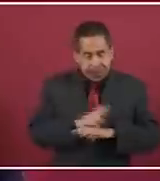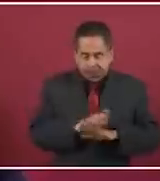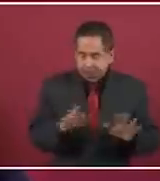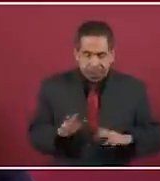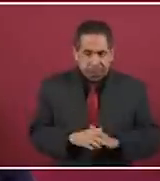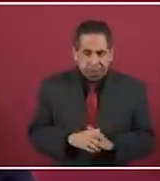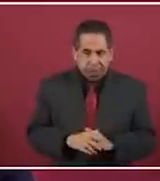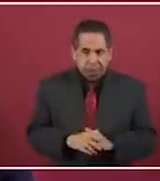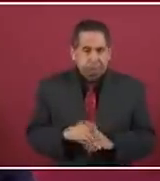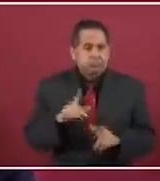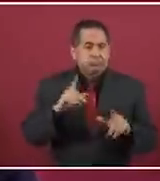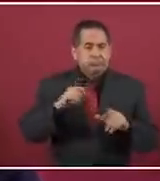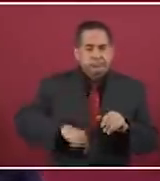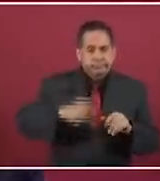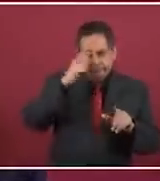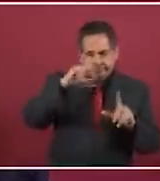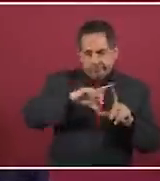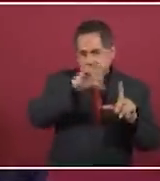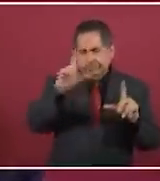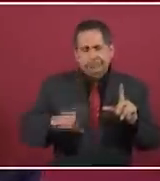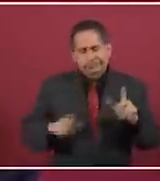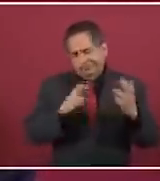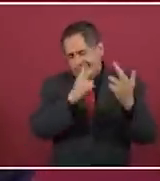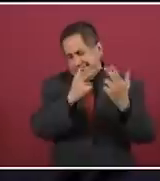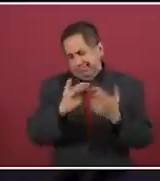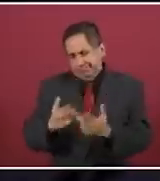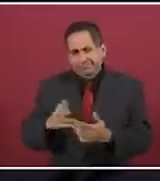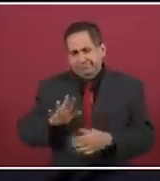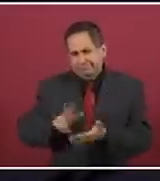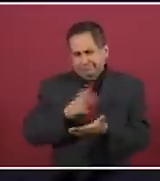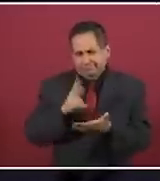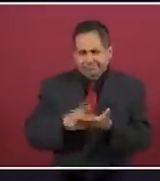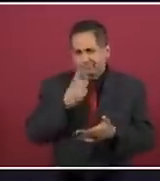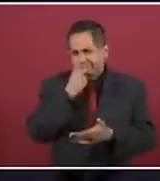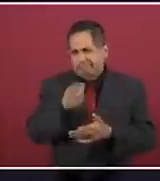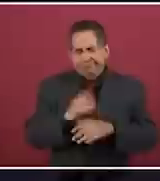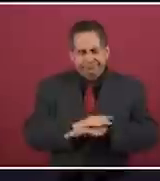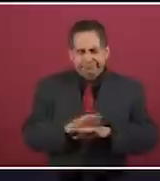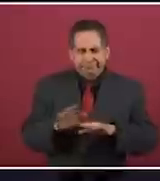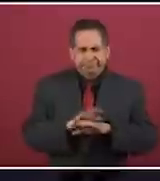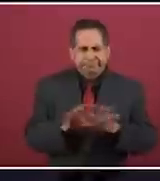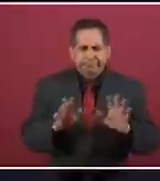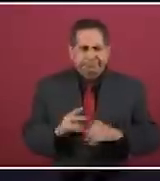y convirtió a nuestro país, lo he dicho varias veces, en una